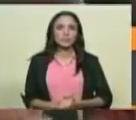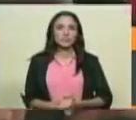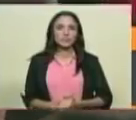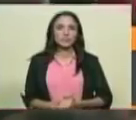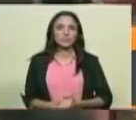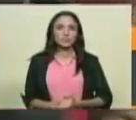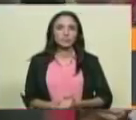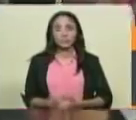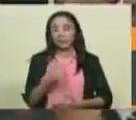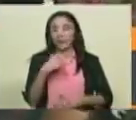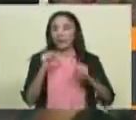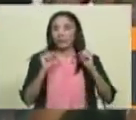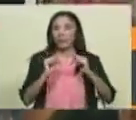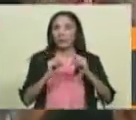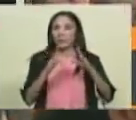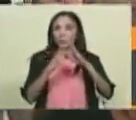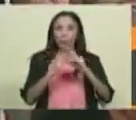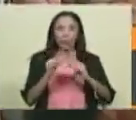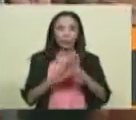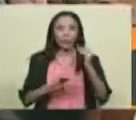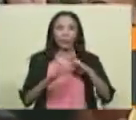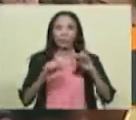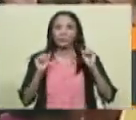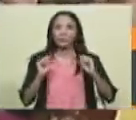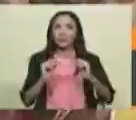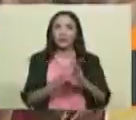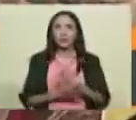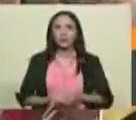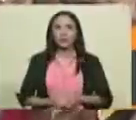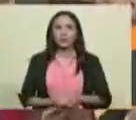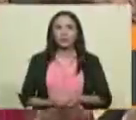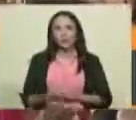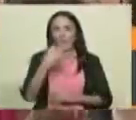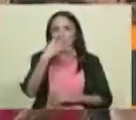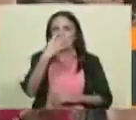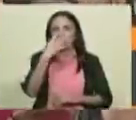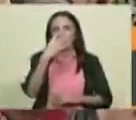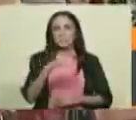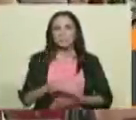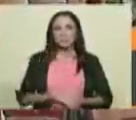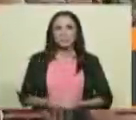Aquí se alborotaron, vale, estas mujeres con sus consignas.